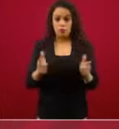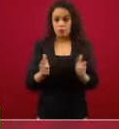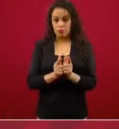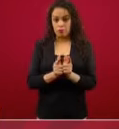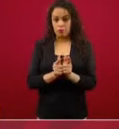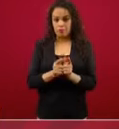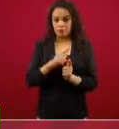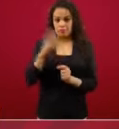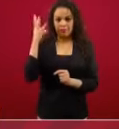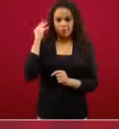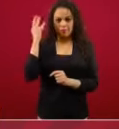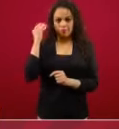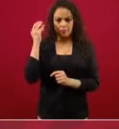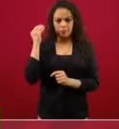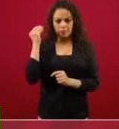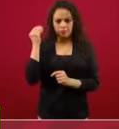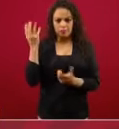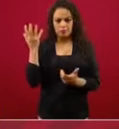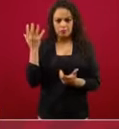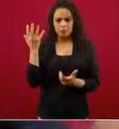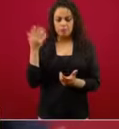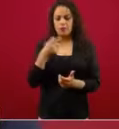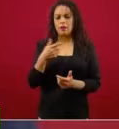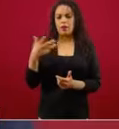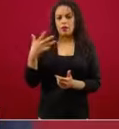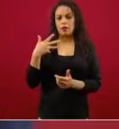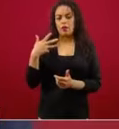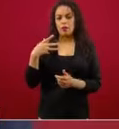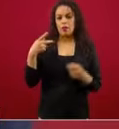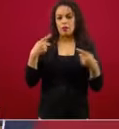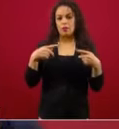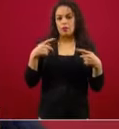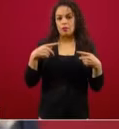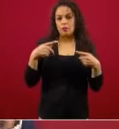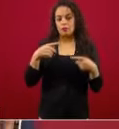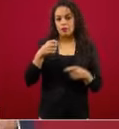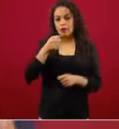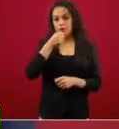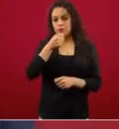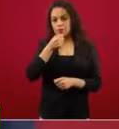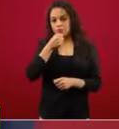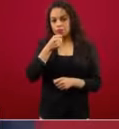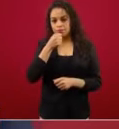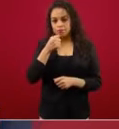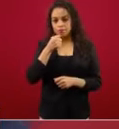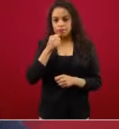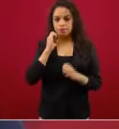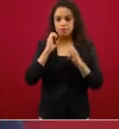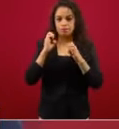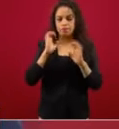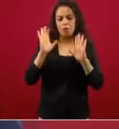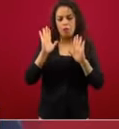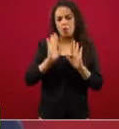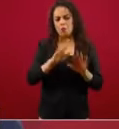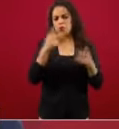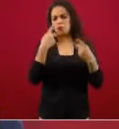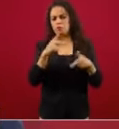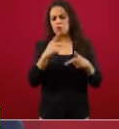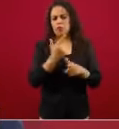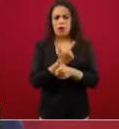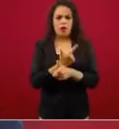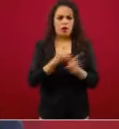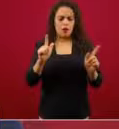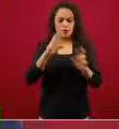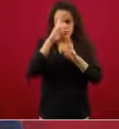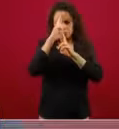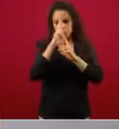comentaristas, pues respetan la libertad de los comentaristas, y a veces